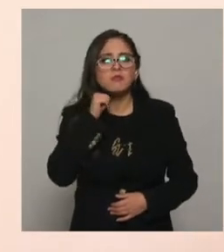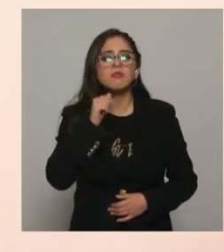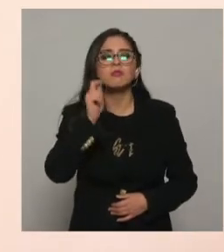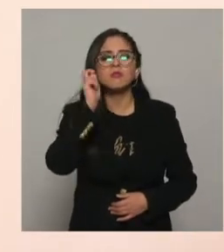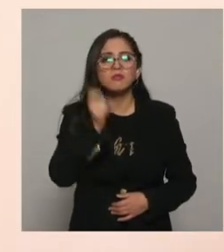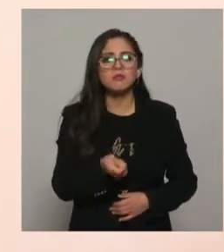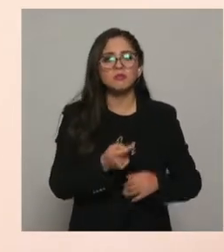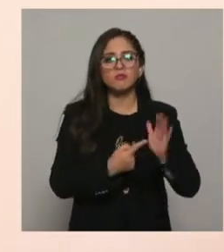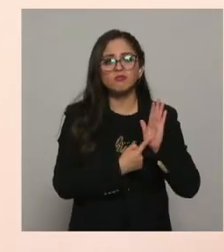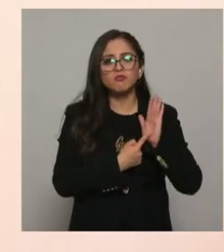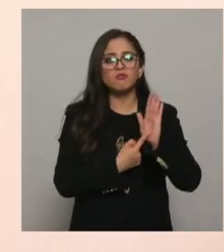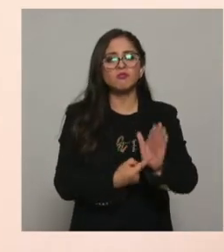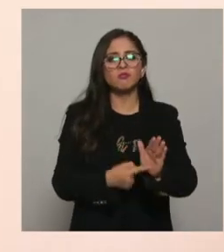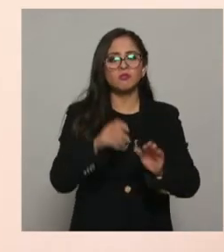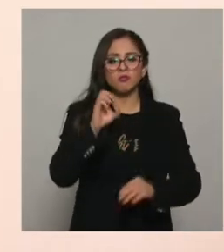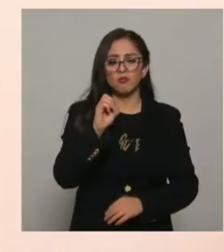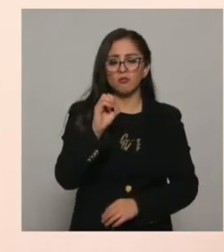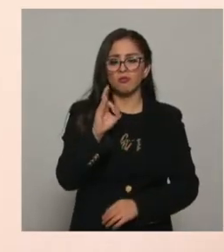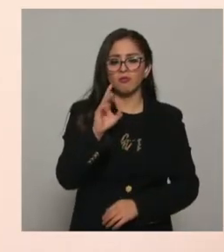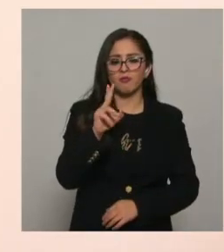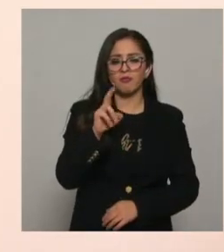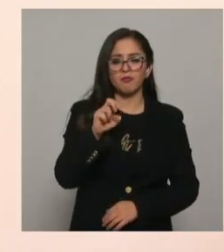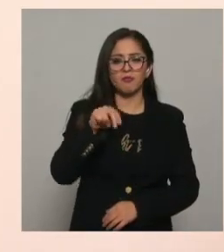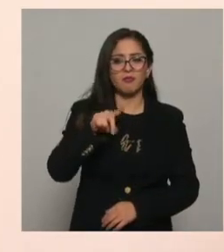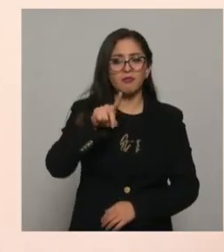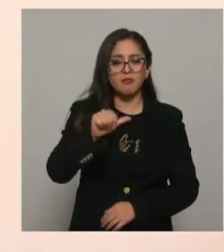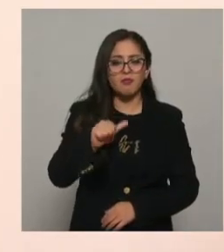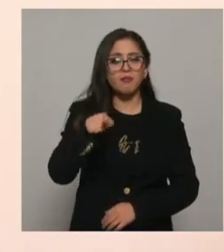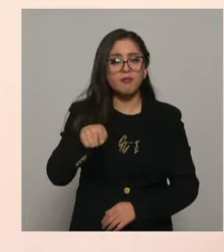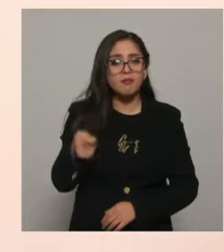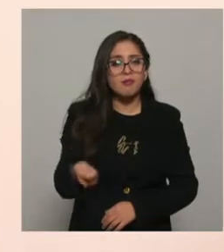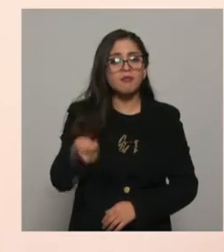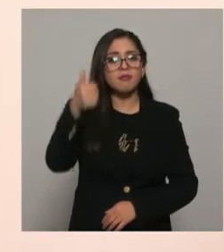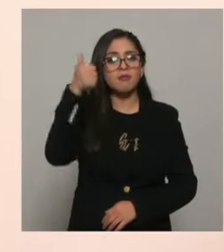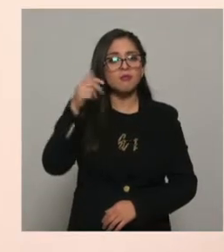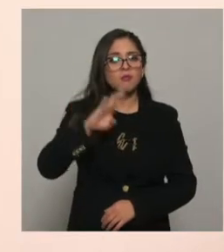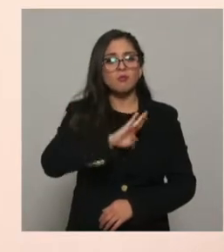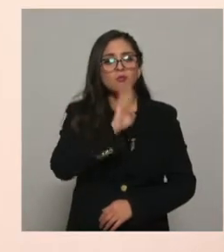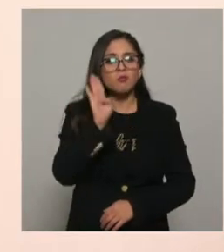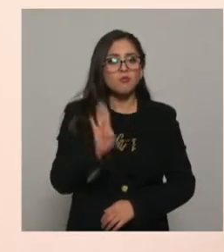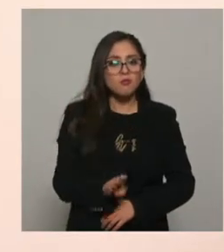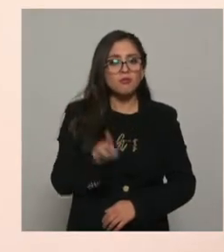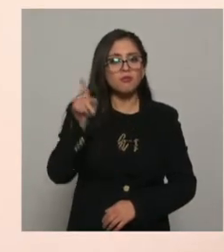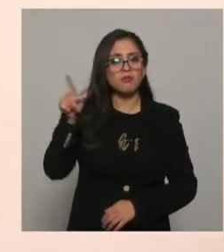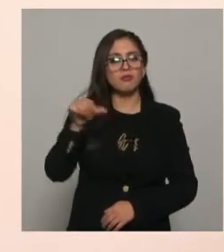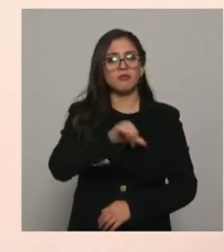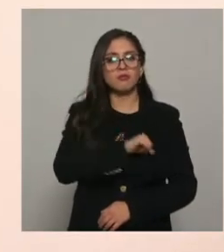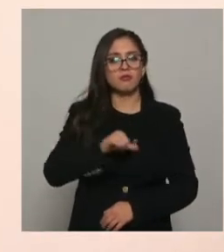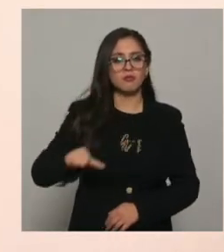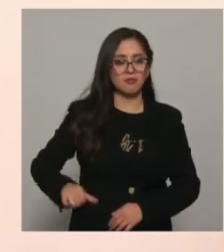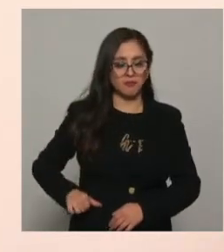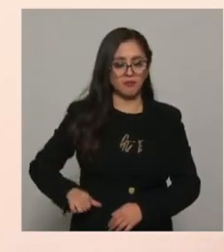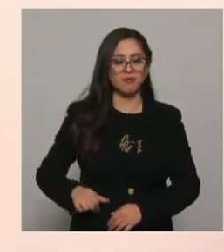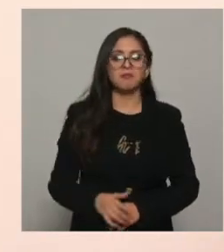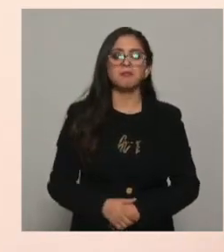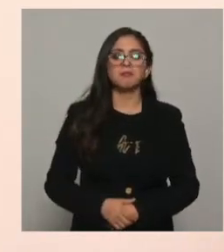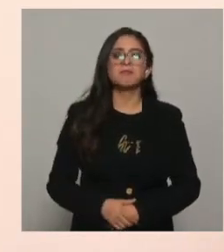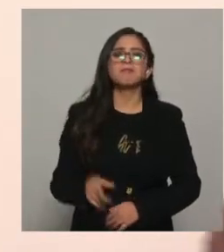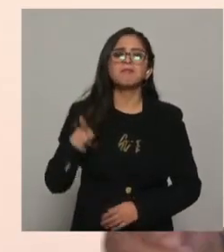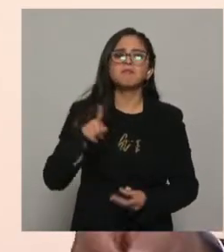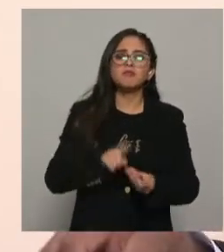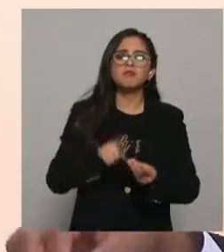la ofrenda de muertos para esta alcaldía, en una hacienda que